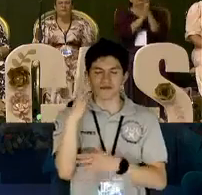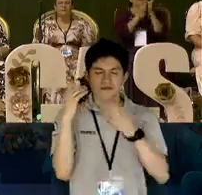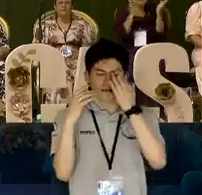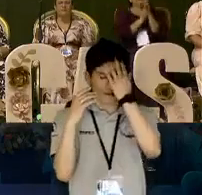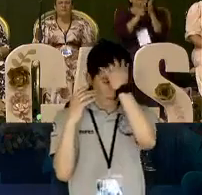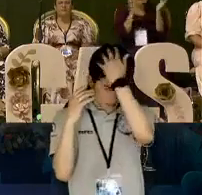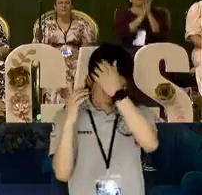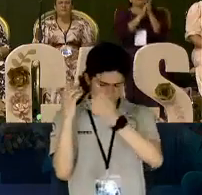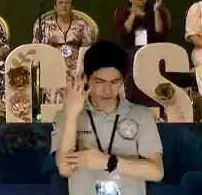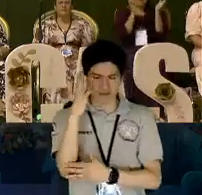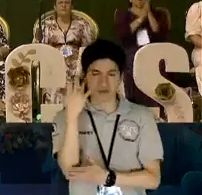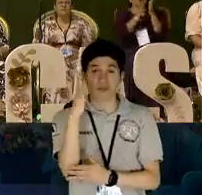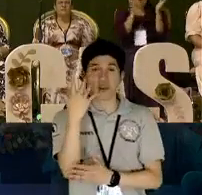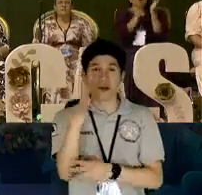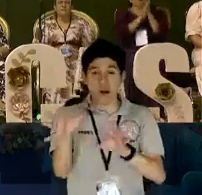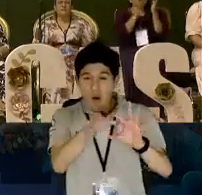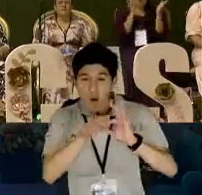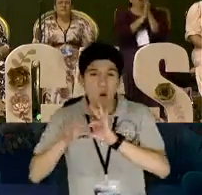Unánimes,